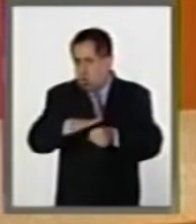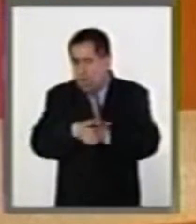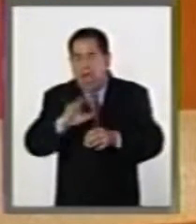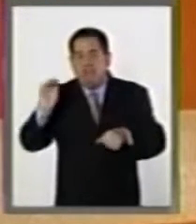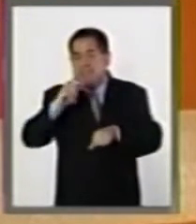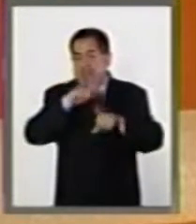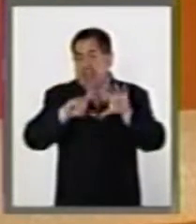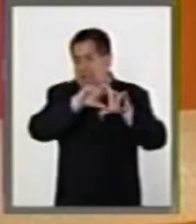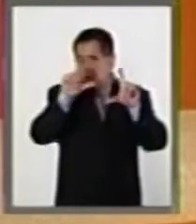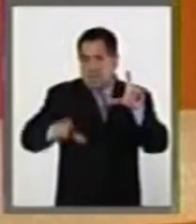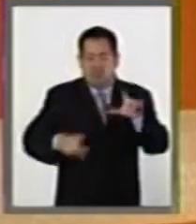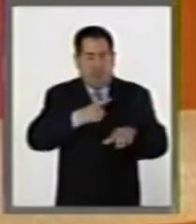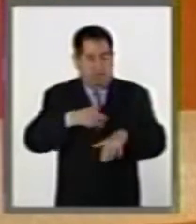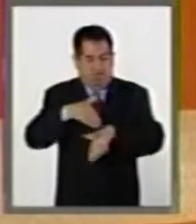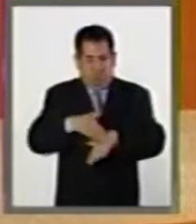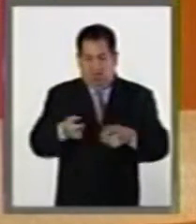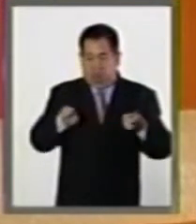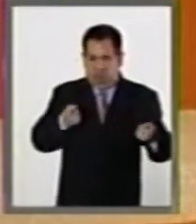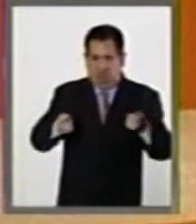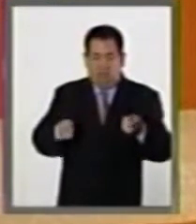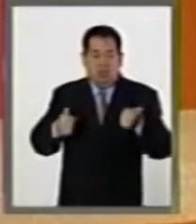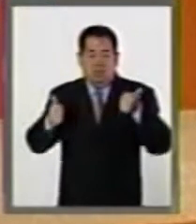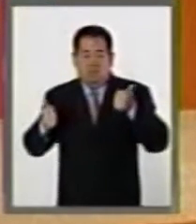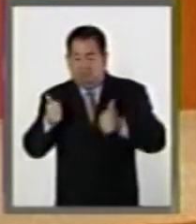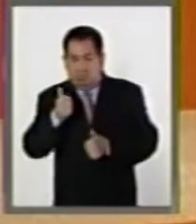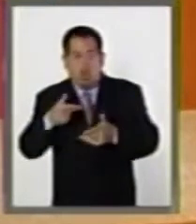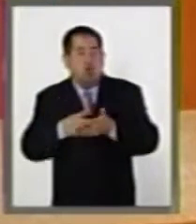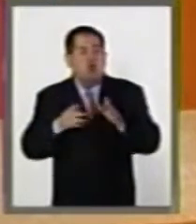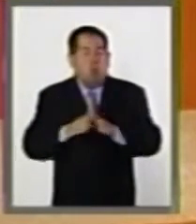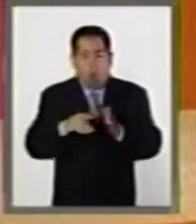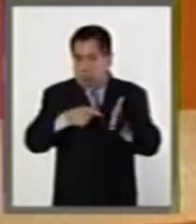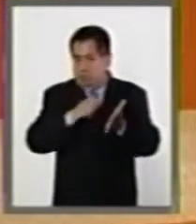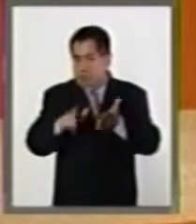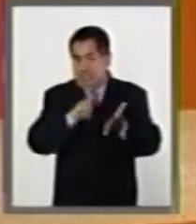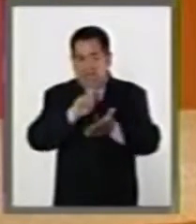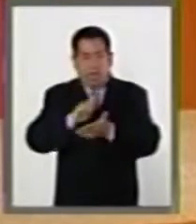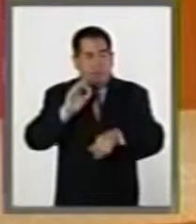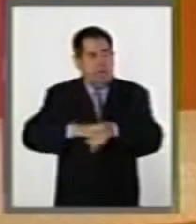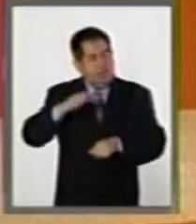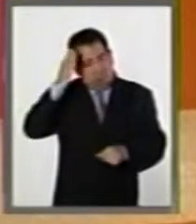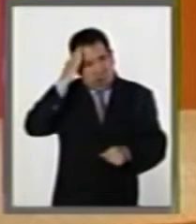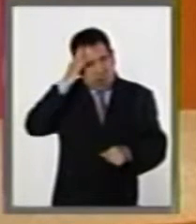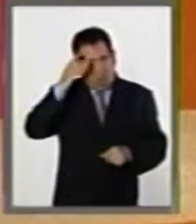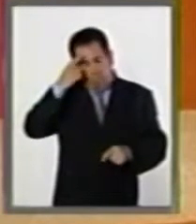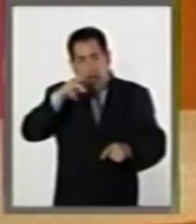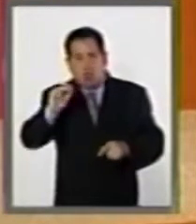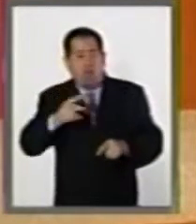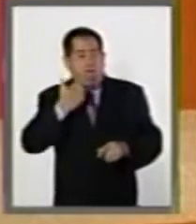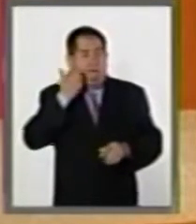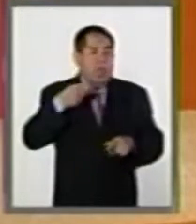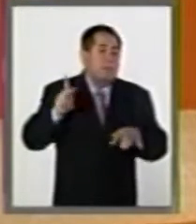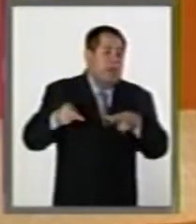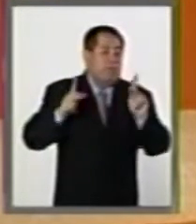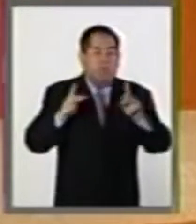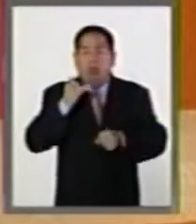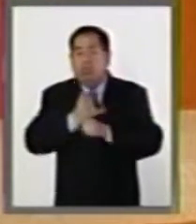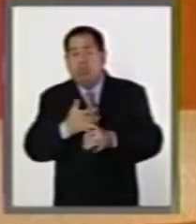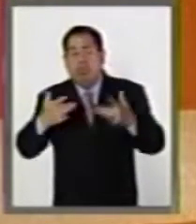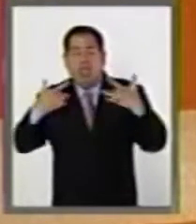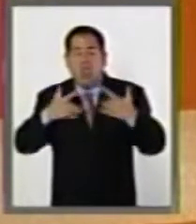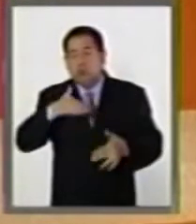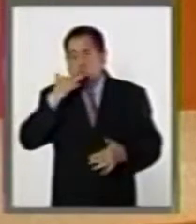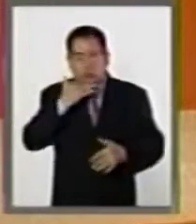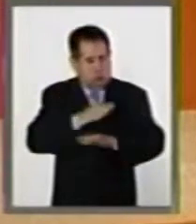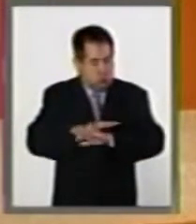estén sujetas al control judicial y vean disminuidos los enormes márgenes de discrecionalidad e impunidad con los que están